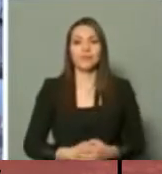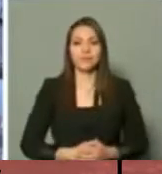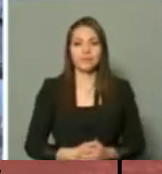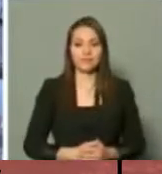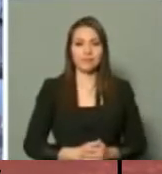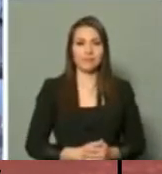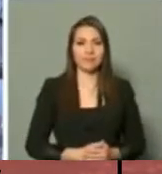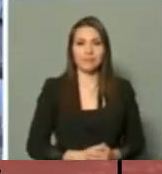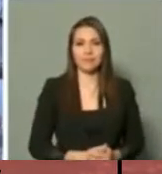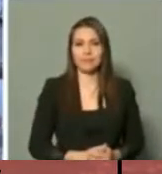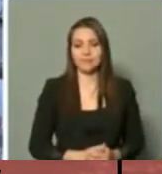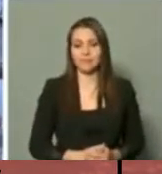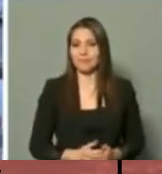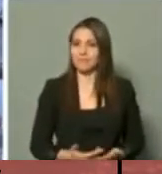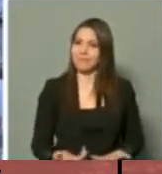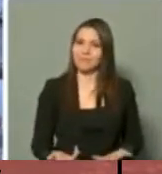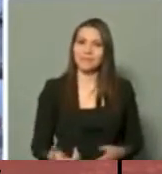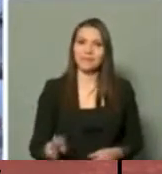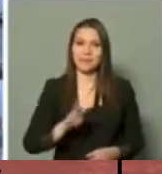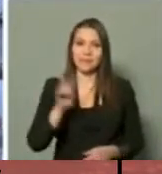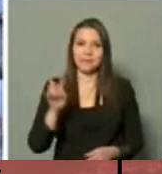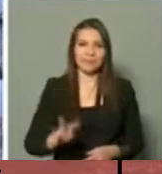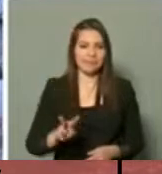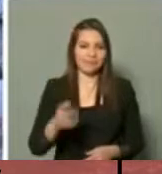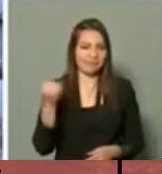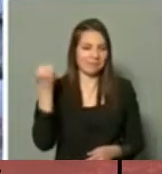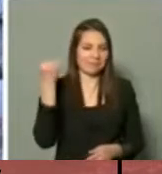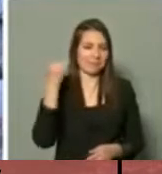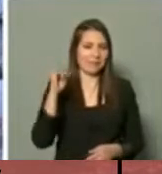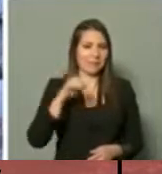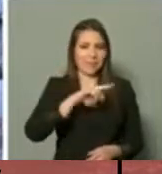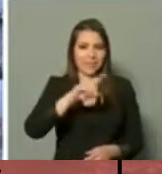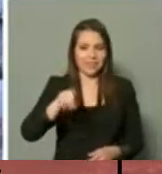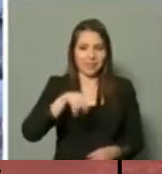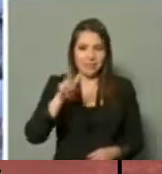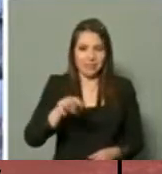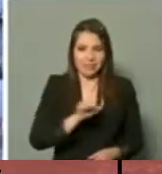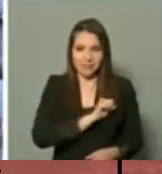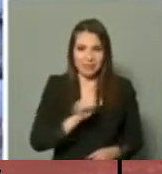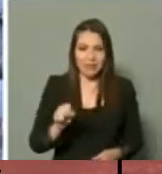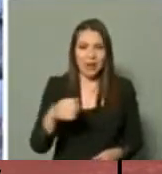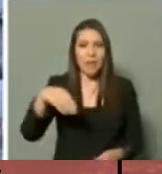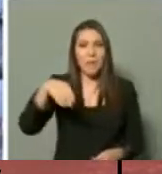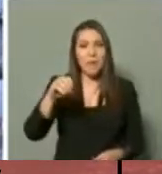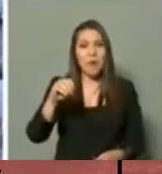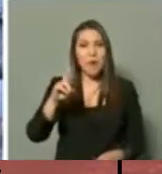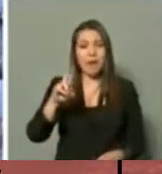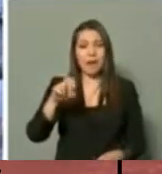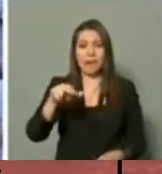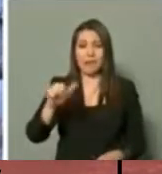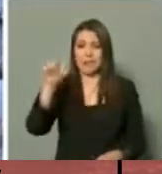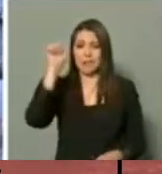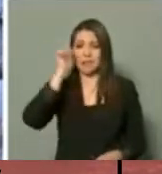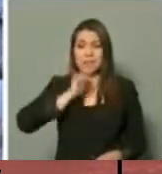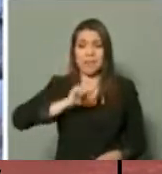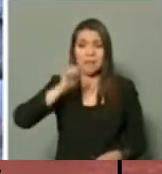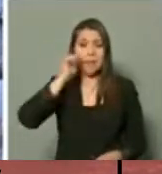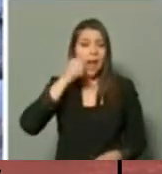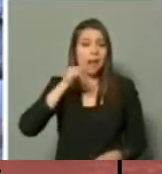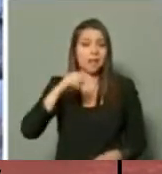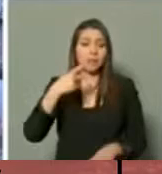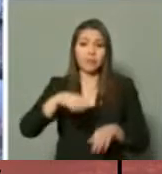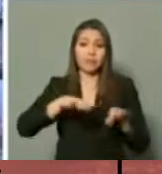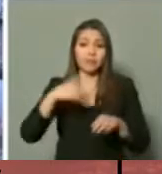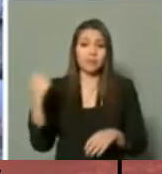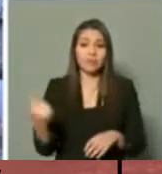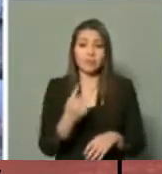Es verdaderamente absurdo y cínico que sean soberbios. Morena siempre va a funcionar así. Es bueno que lo digas para evitar que